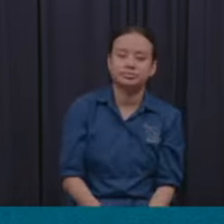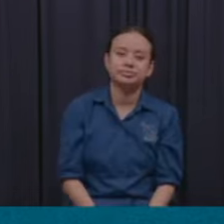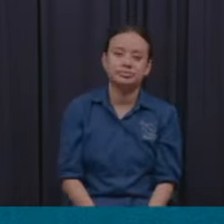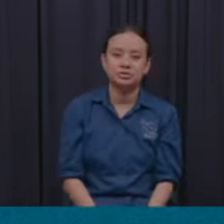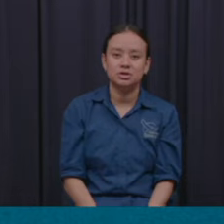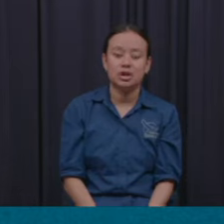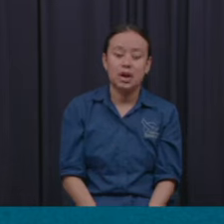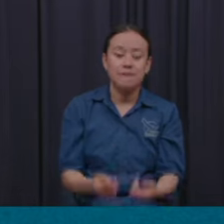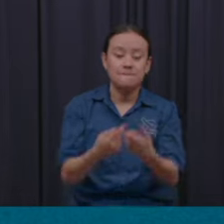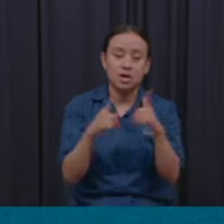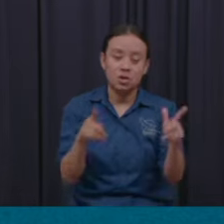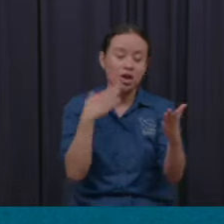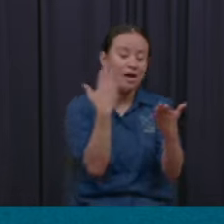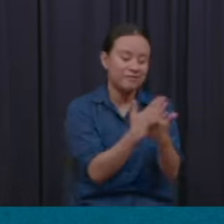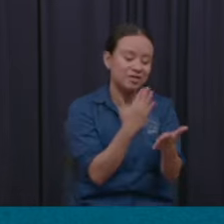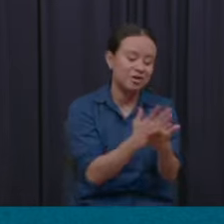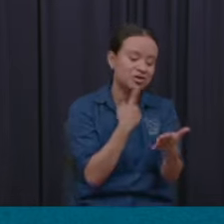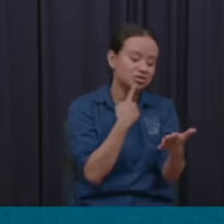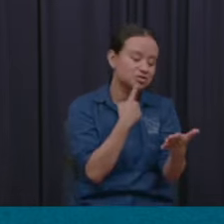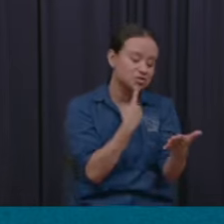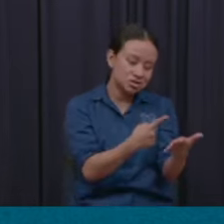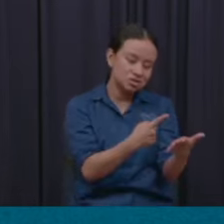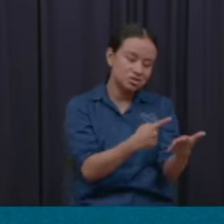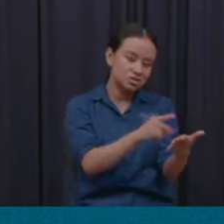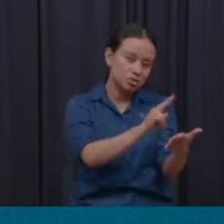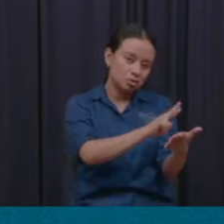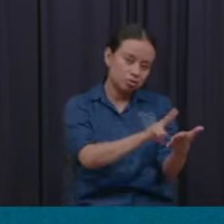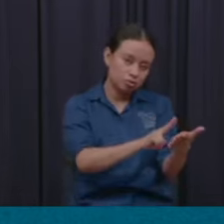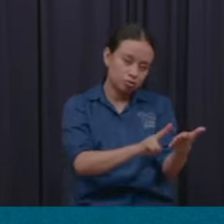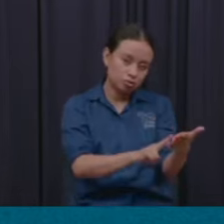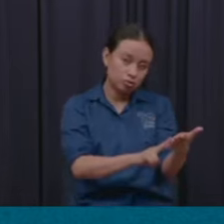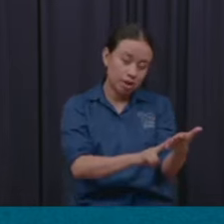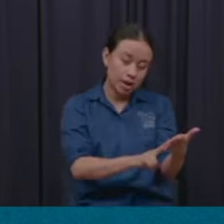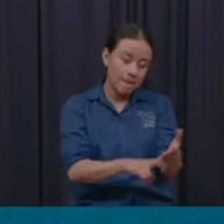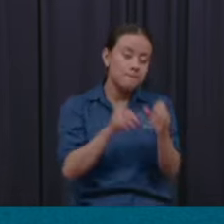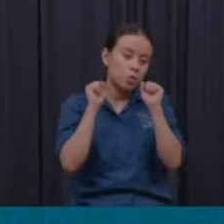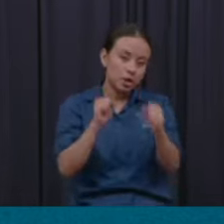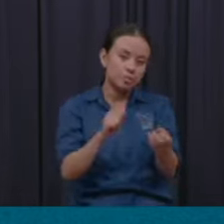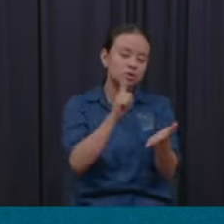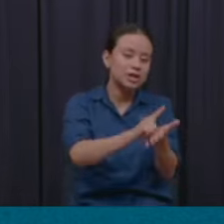para limpiar nuestra atmósfera, para limpiar nuestra casa.